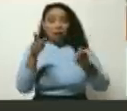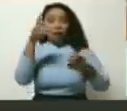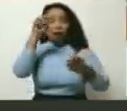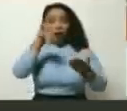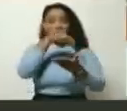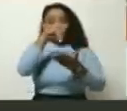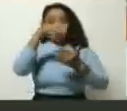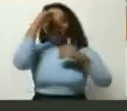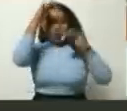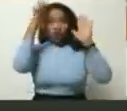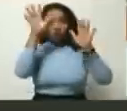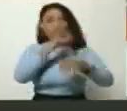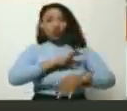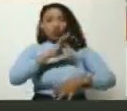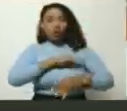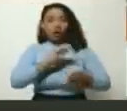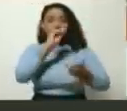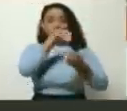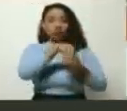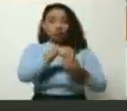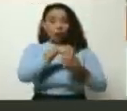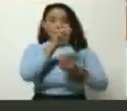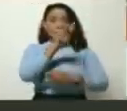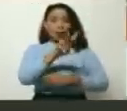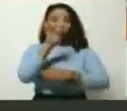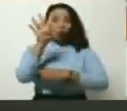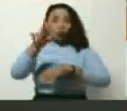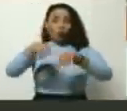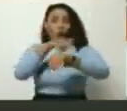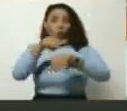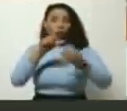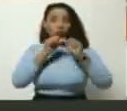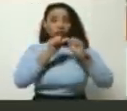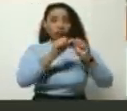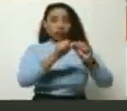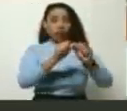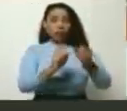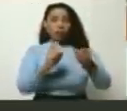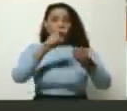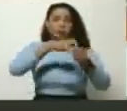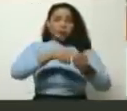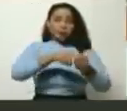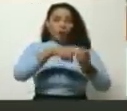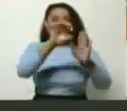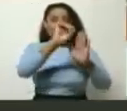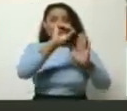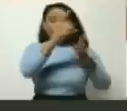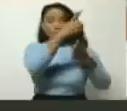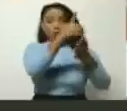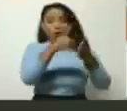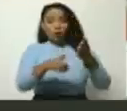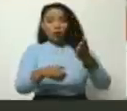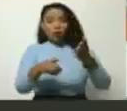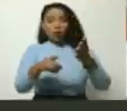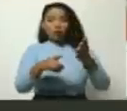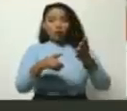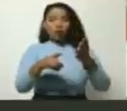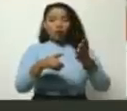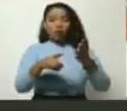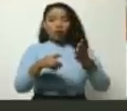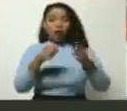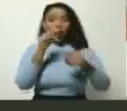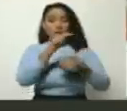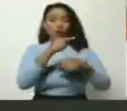Atención Social, dentro de las 24 horas siguientes a la suscripción de este documento, las partes